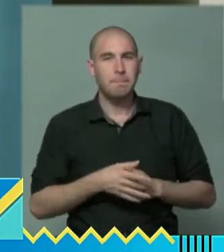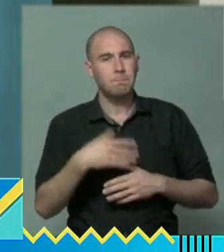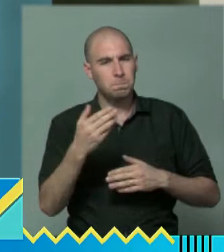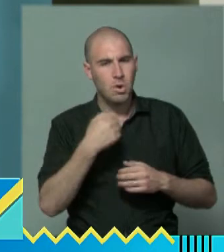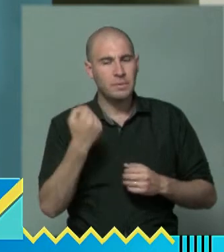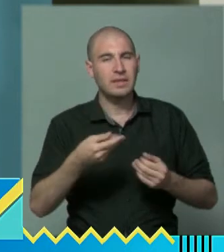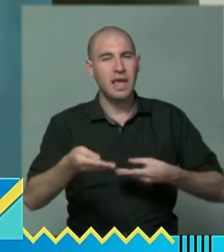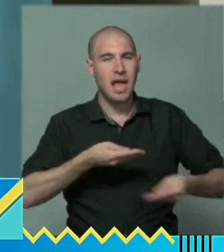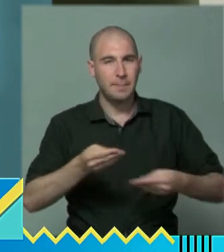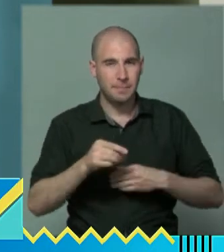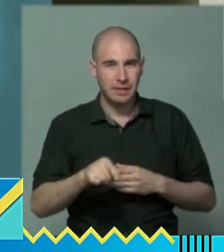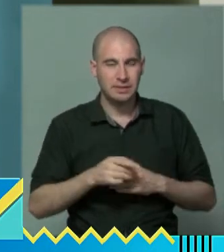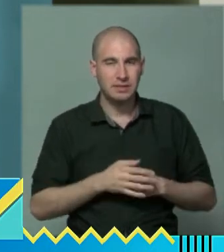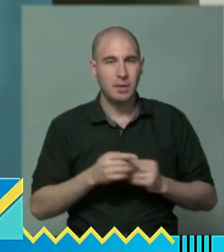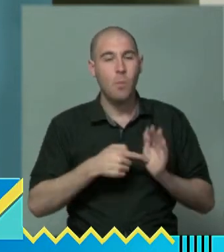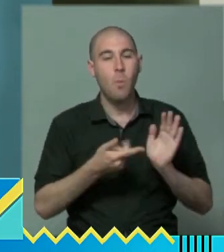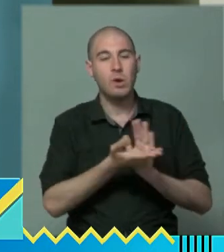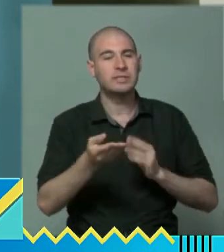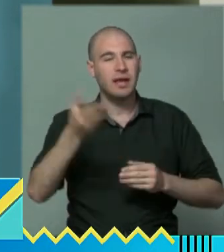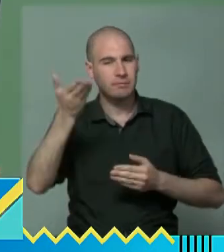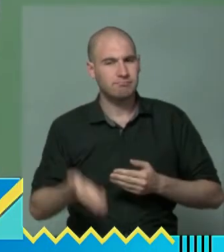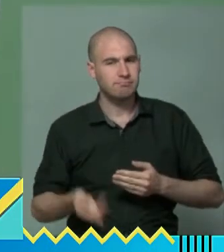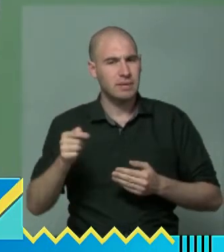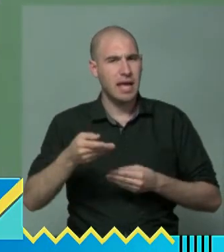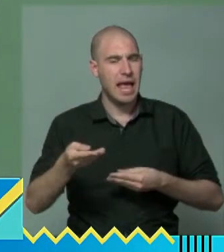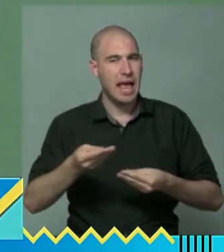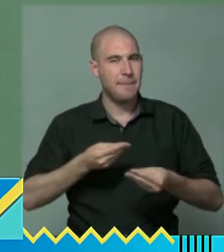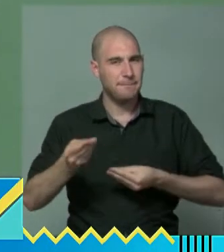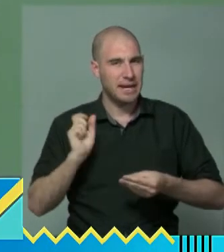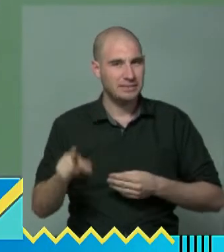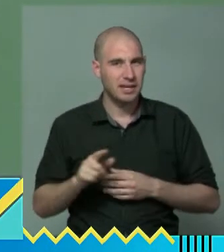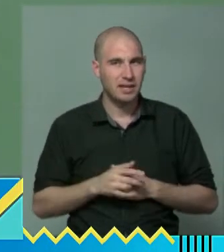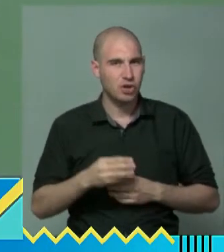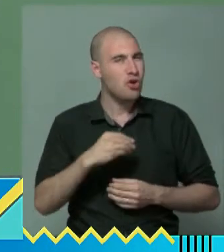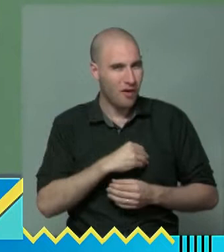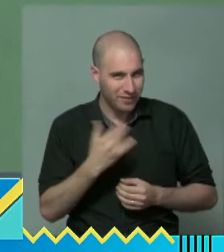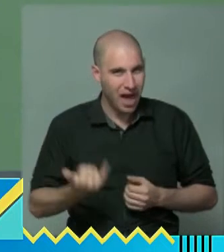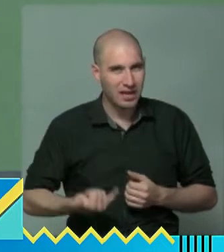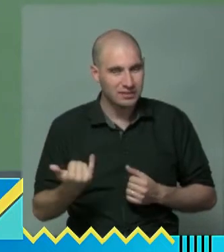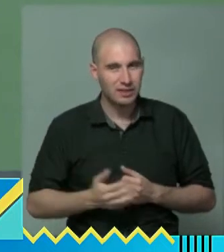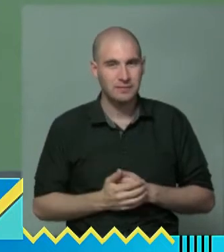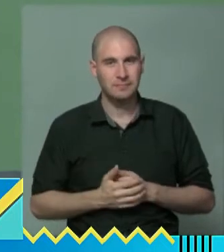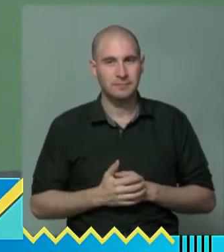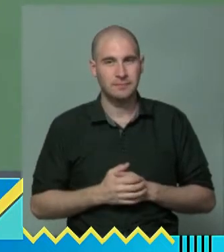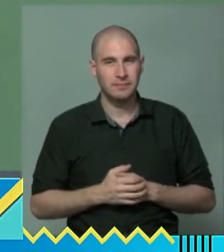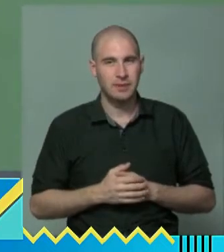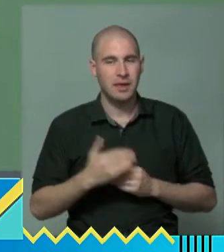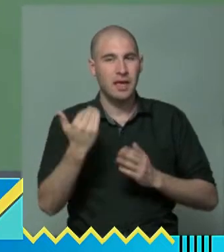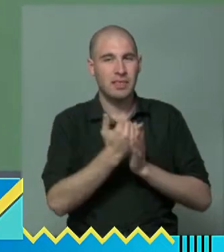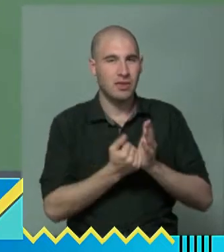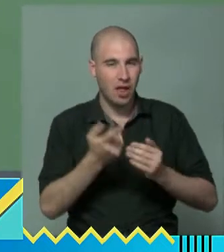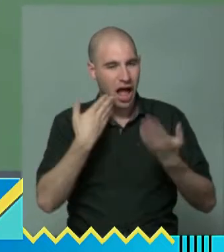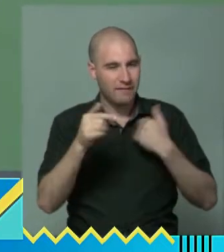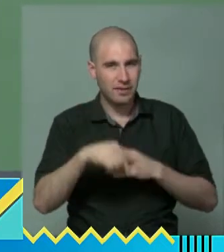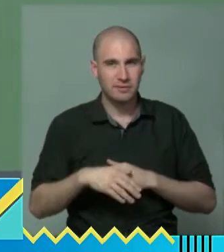recurso empresarial, justamente el demostrar una imagen de una empresa confiable, que no está en detalles como los que estamos